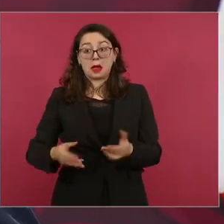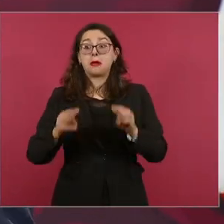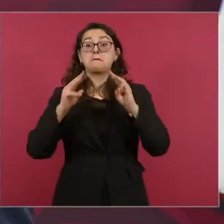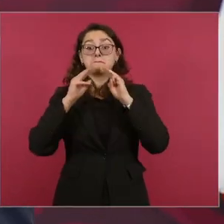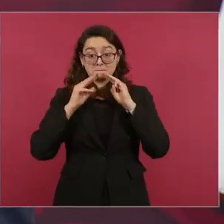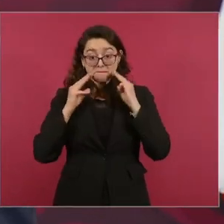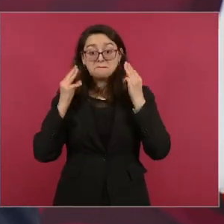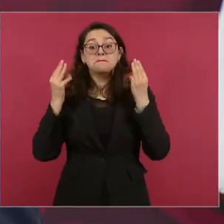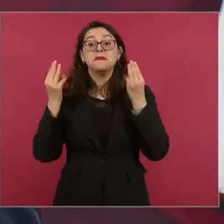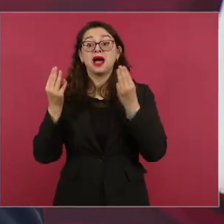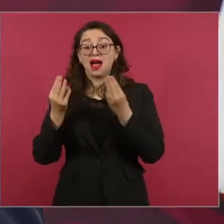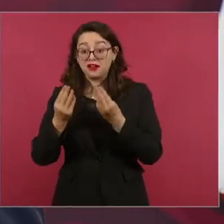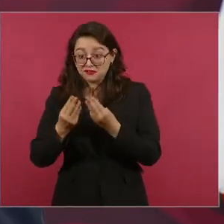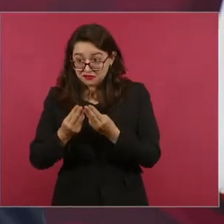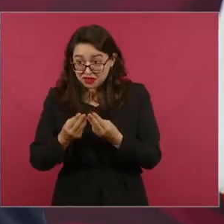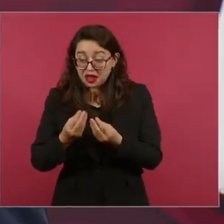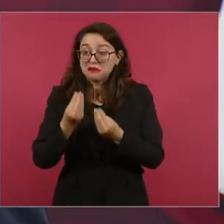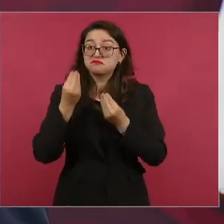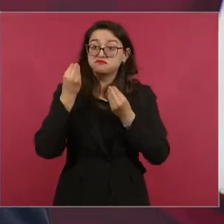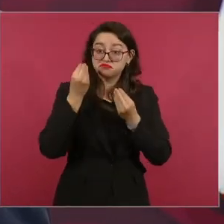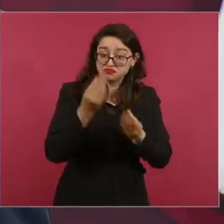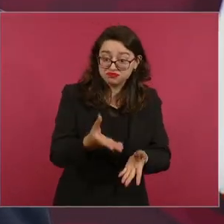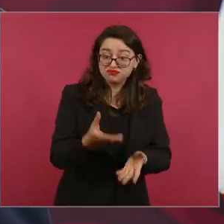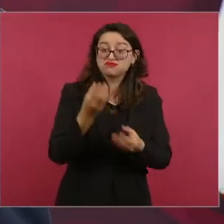con supuestos censores.